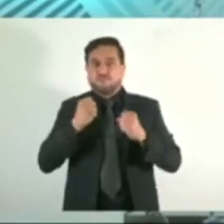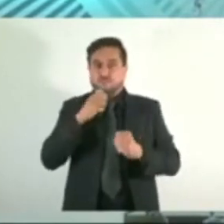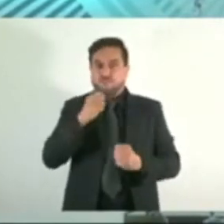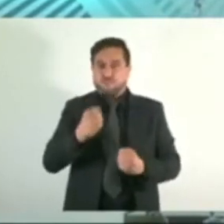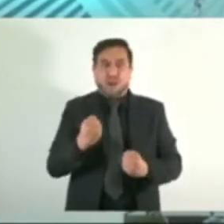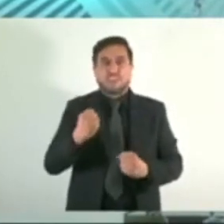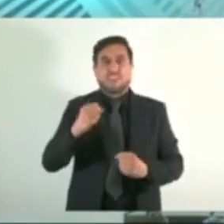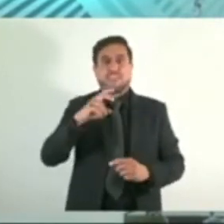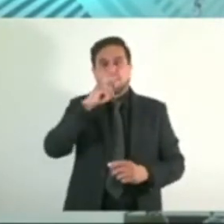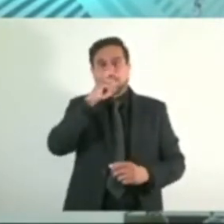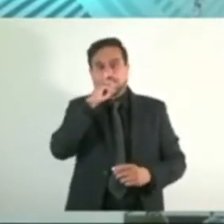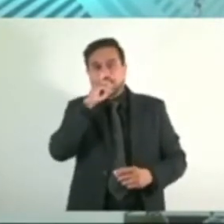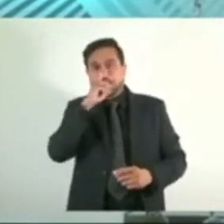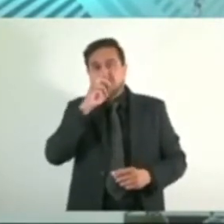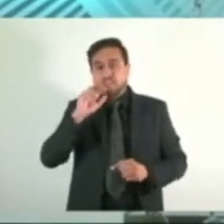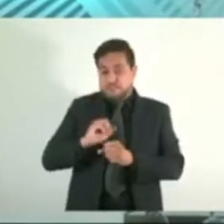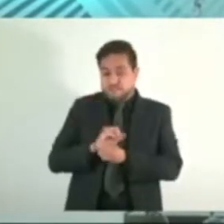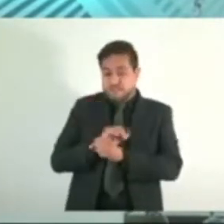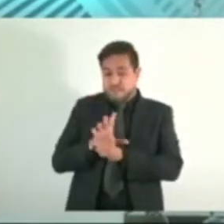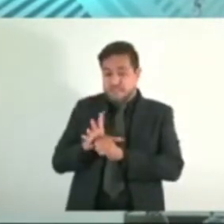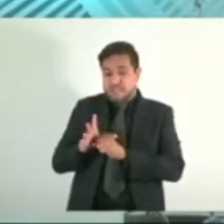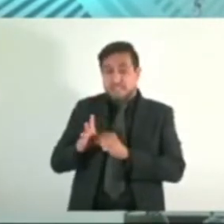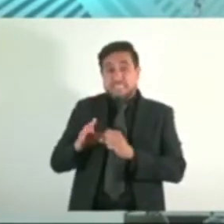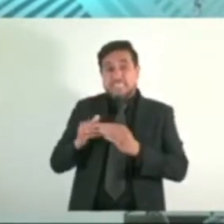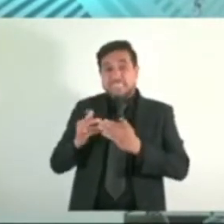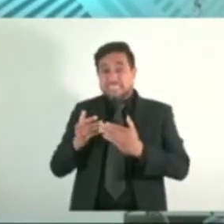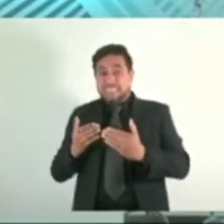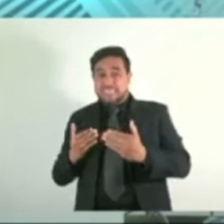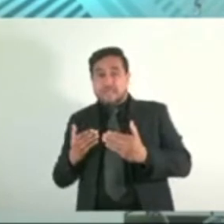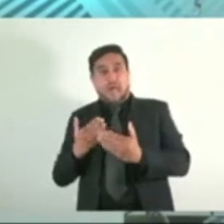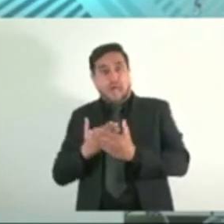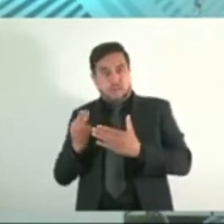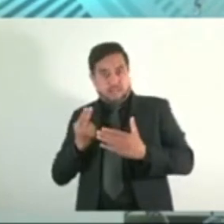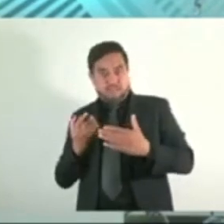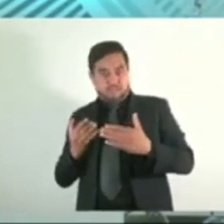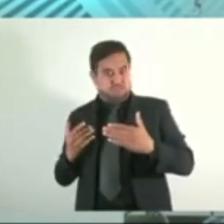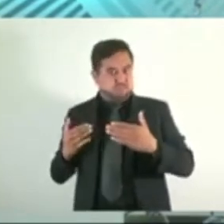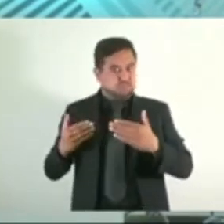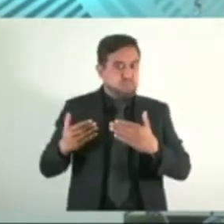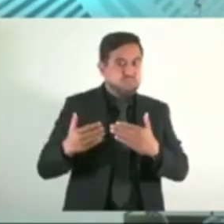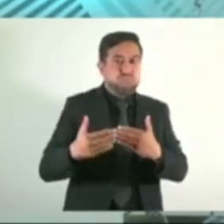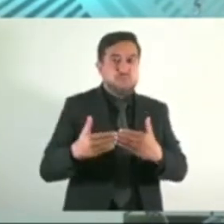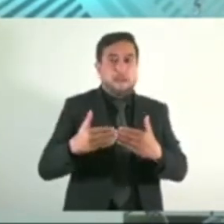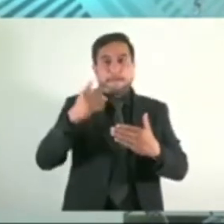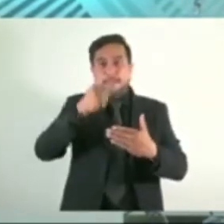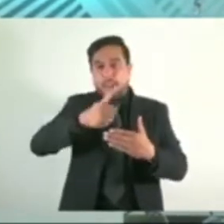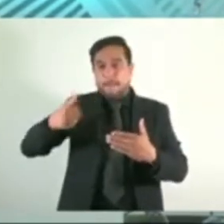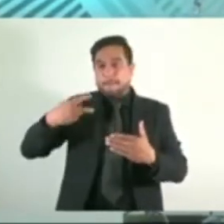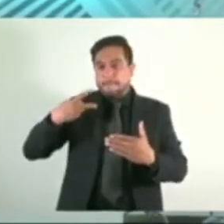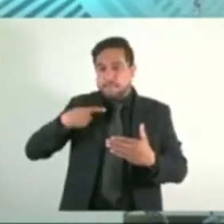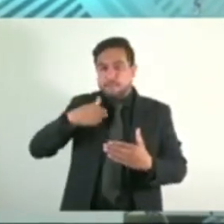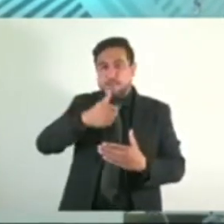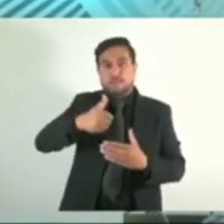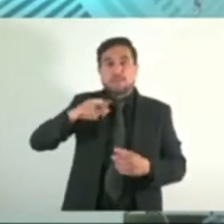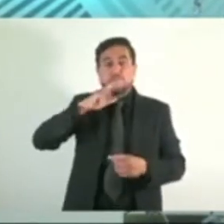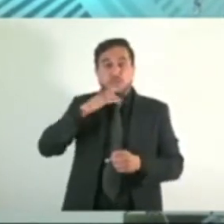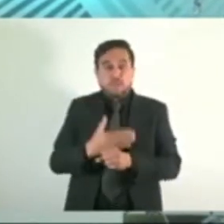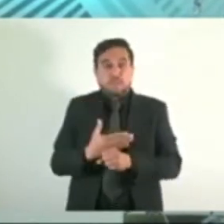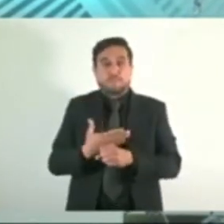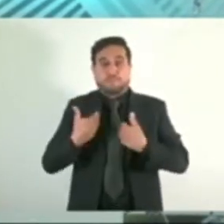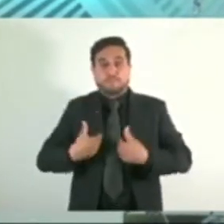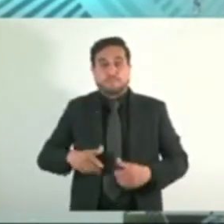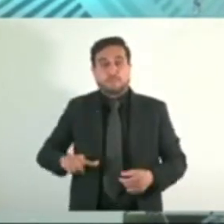nos hizo perder la pandemia, cada uno haciendo su parte desde su trinchera. El Gobierno del Estado generando el entorno